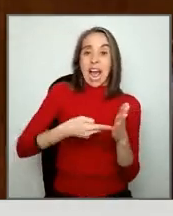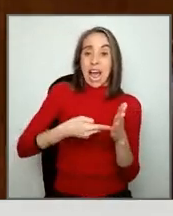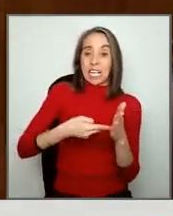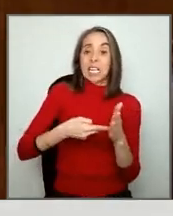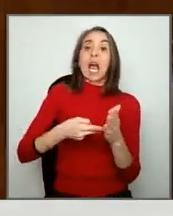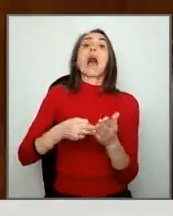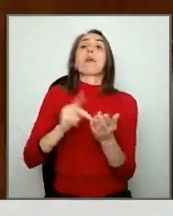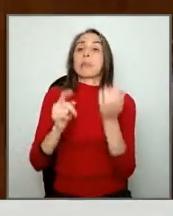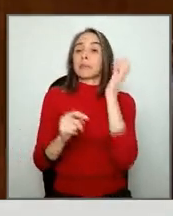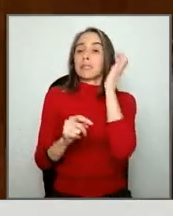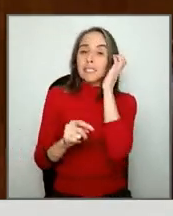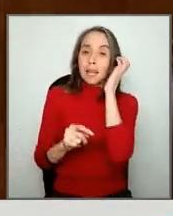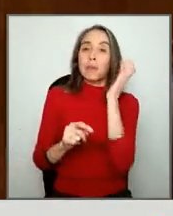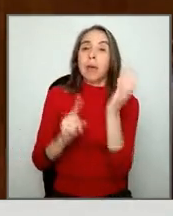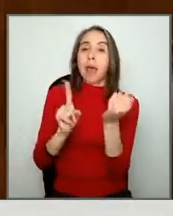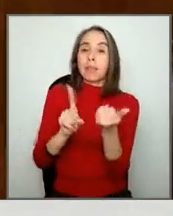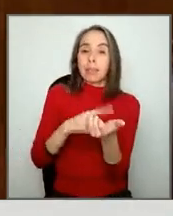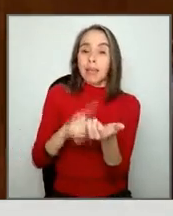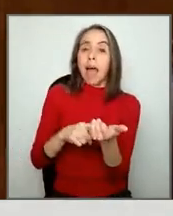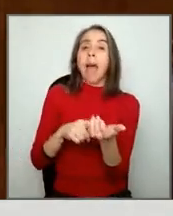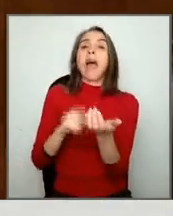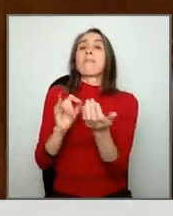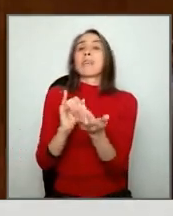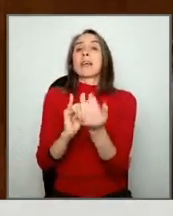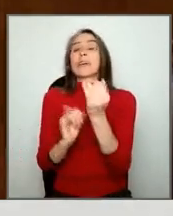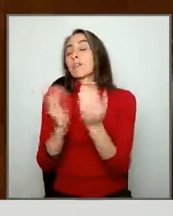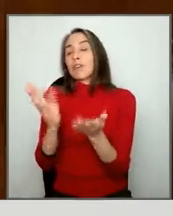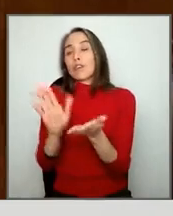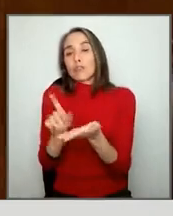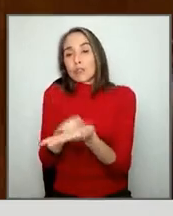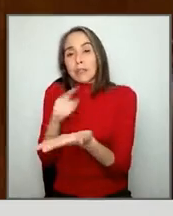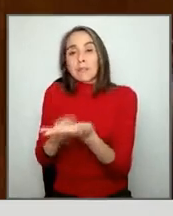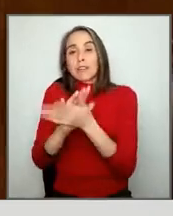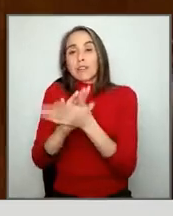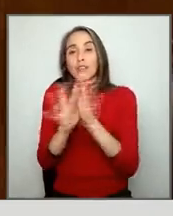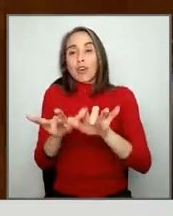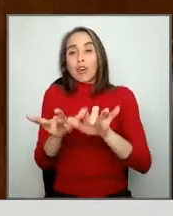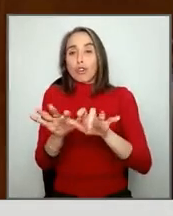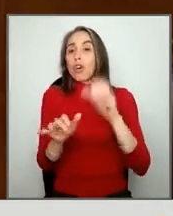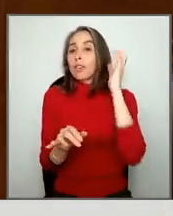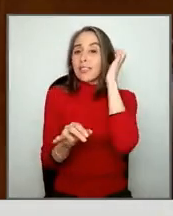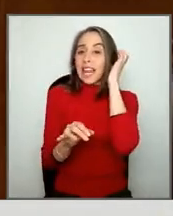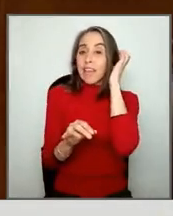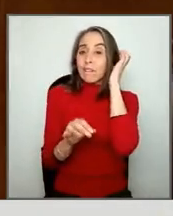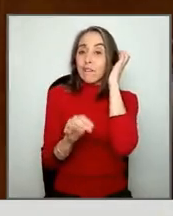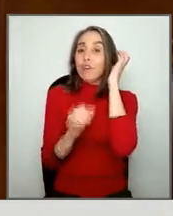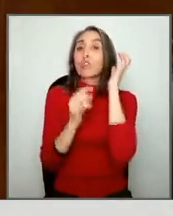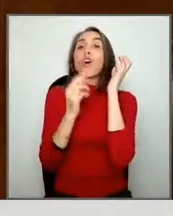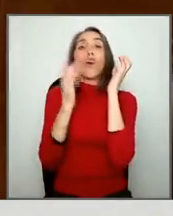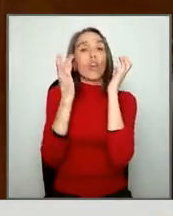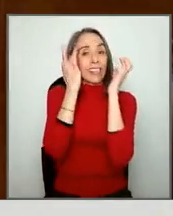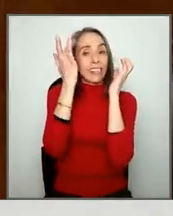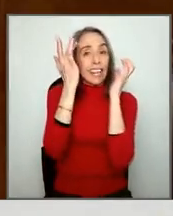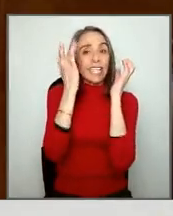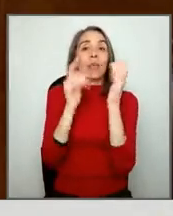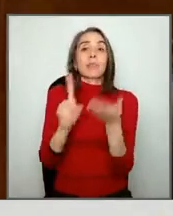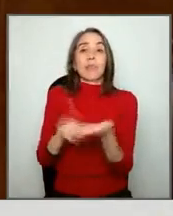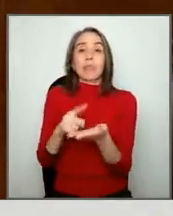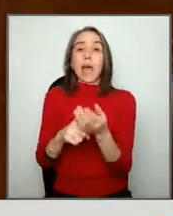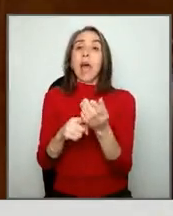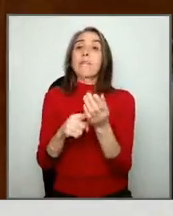país que será aplicable de manera estándar a todos los teléfonos inteligentes tablets cámaras audífonos